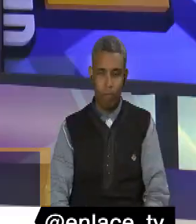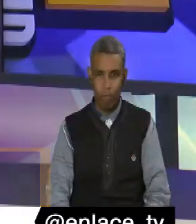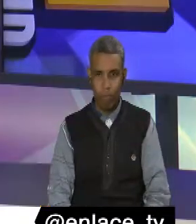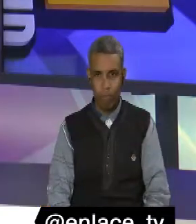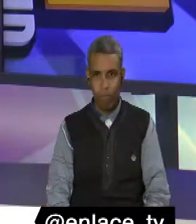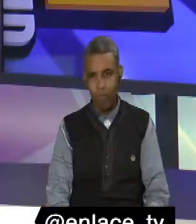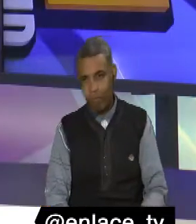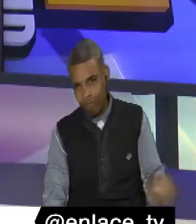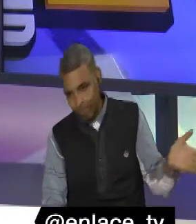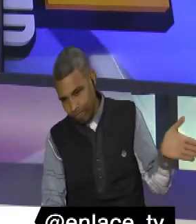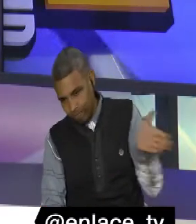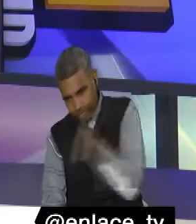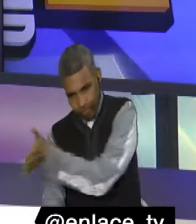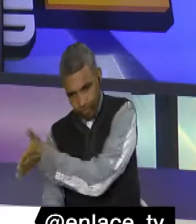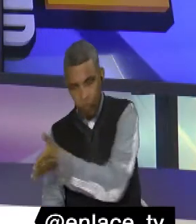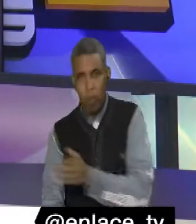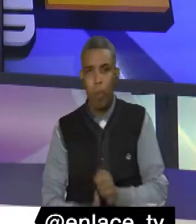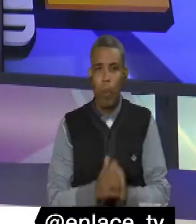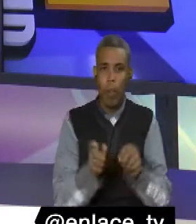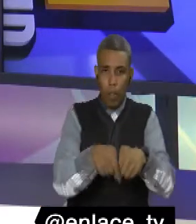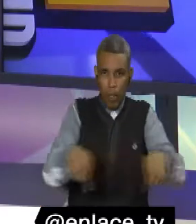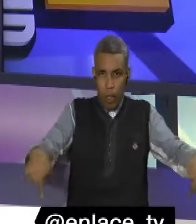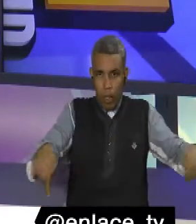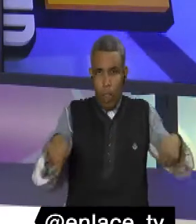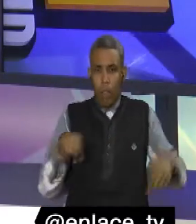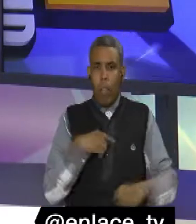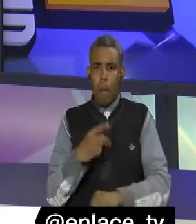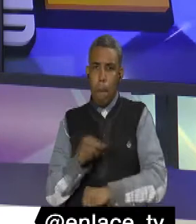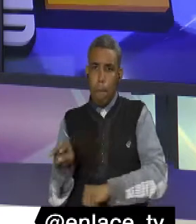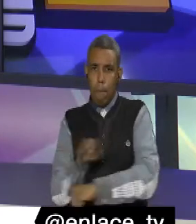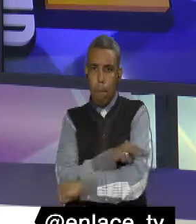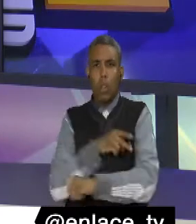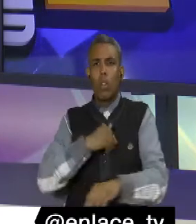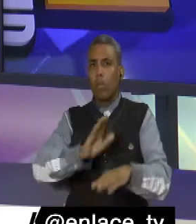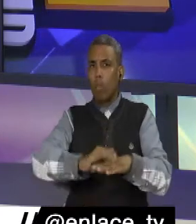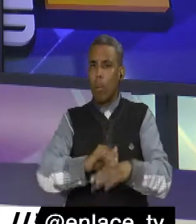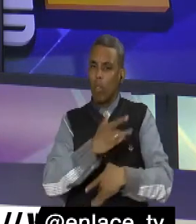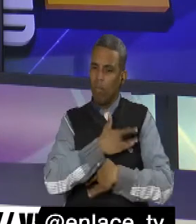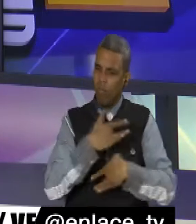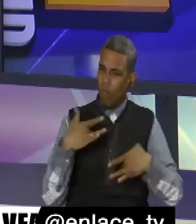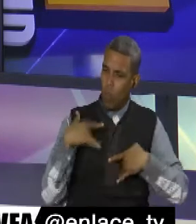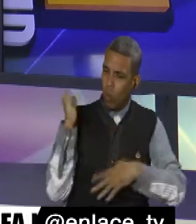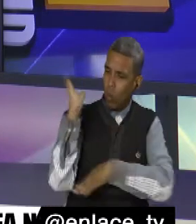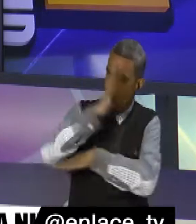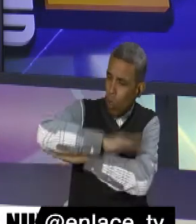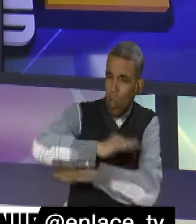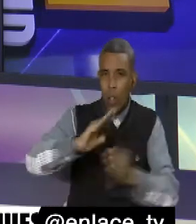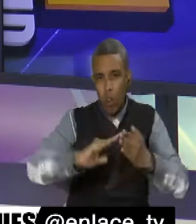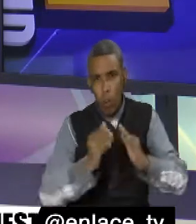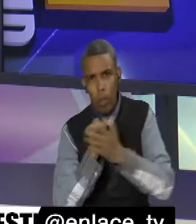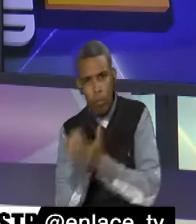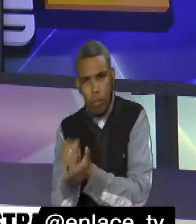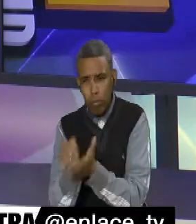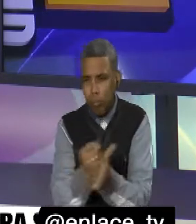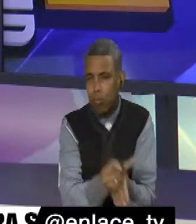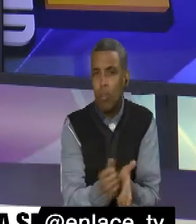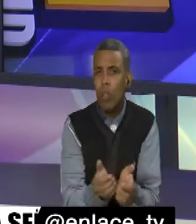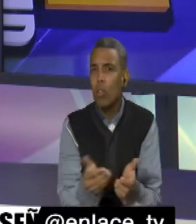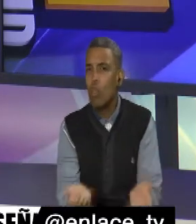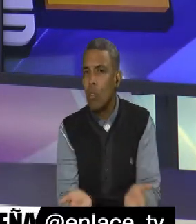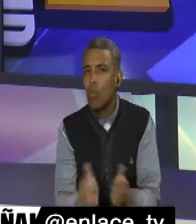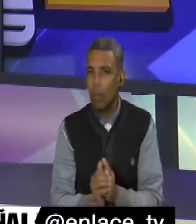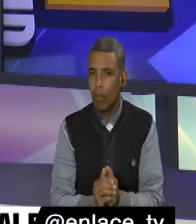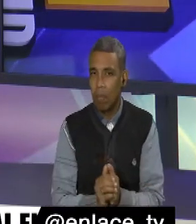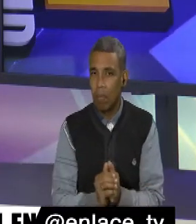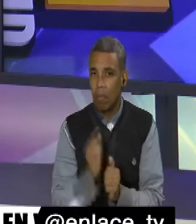otras noticias, la Personería Municipal anuncia una jornada de salud en el Parque Camilo Torres el próximo viernes. Los resultados de las quejas de los ciudadanos